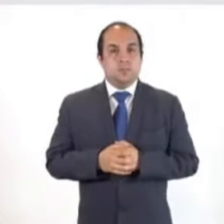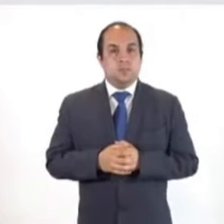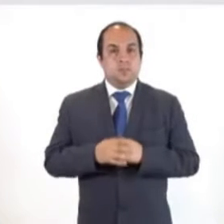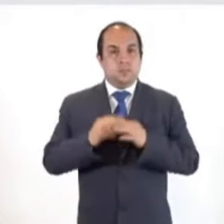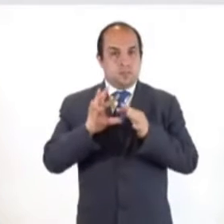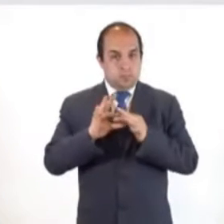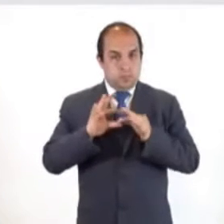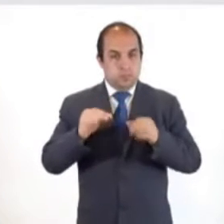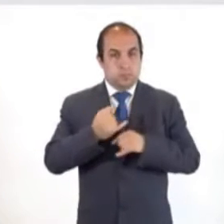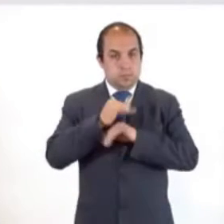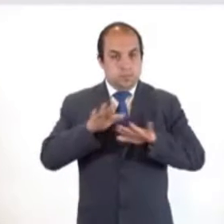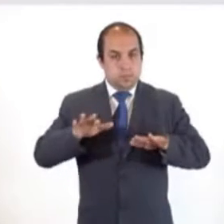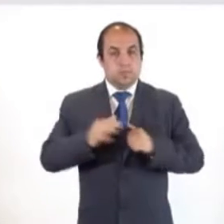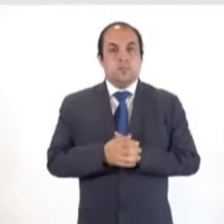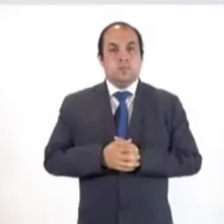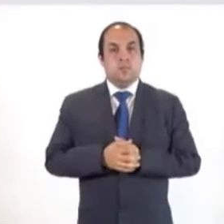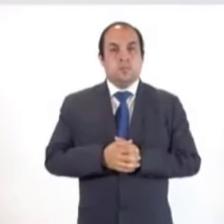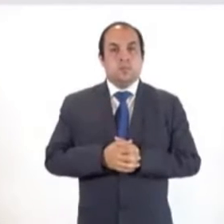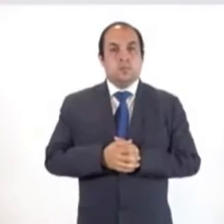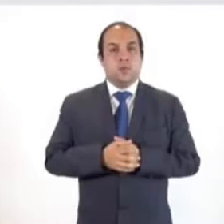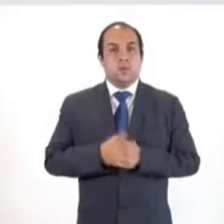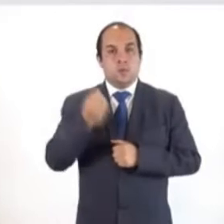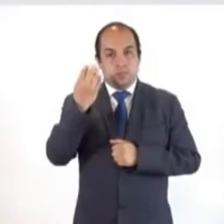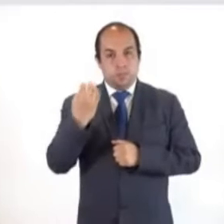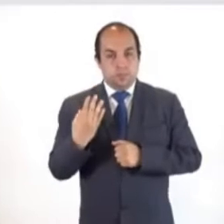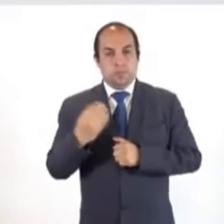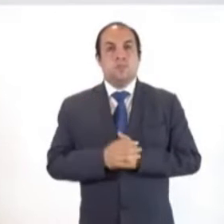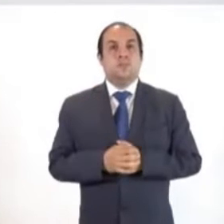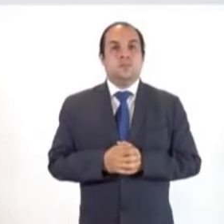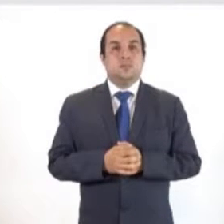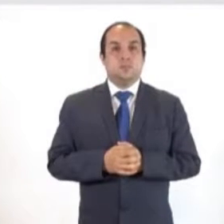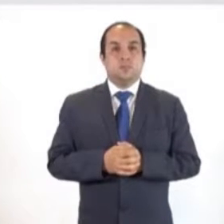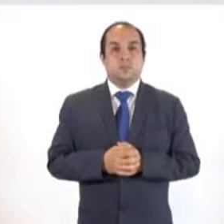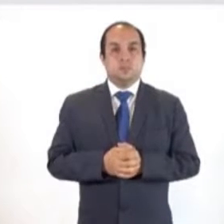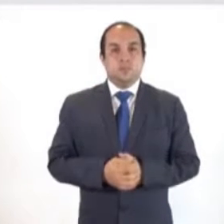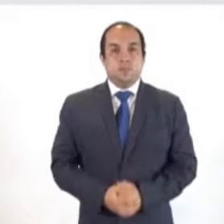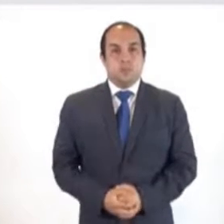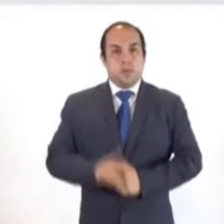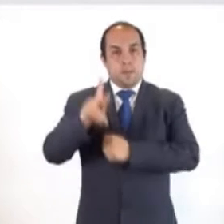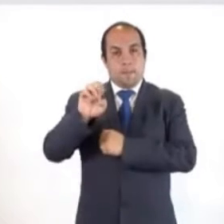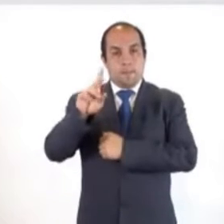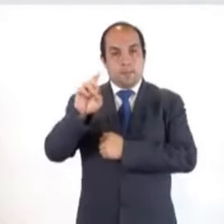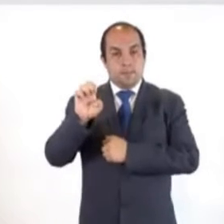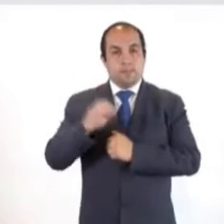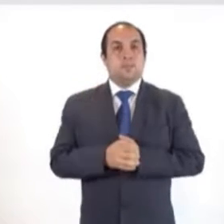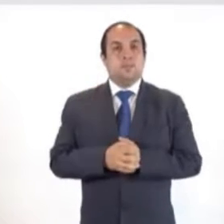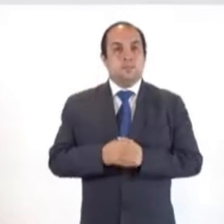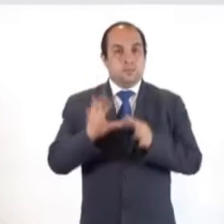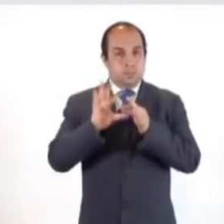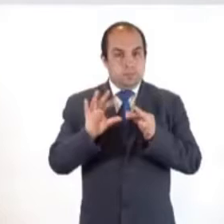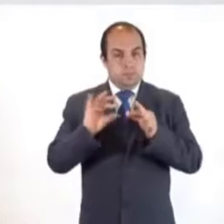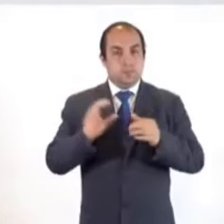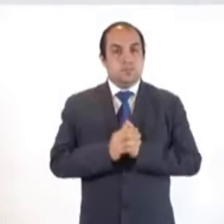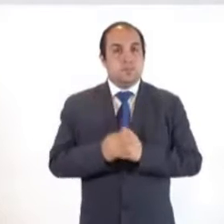nos va a dar la información general del semáforo y Pepe Merino nos va a dar